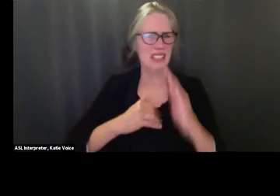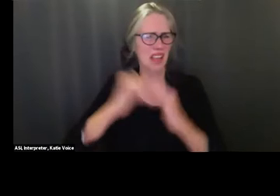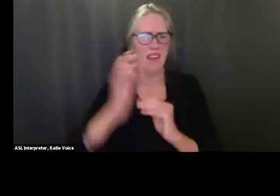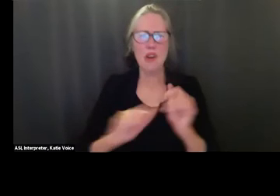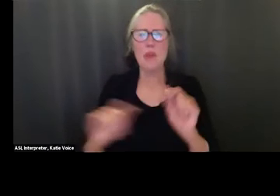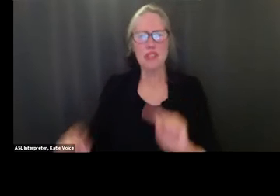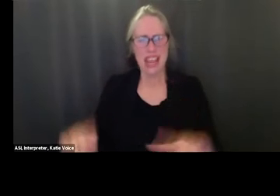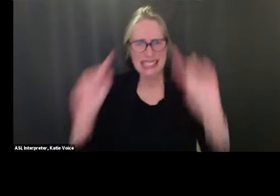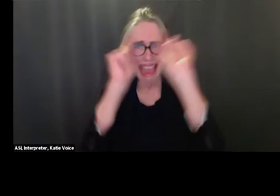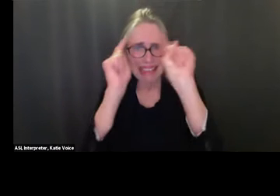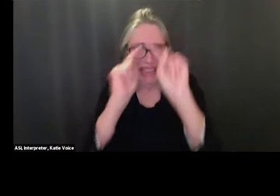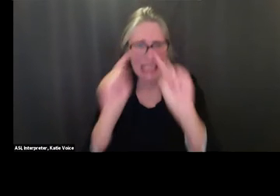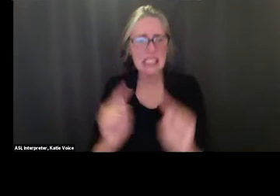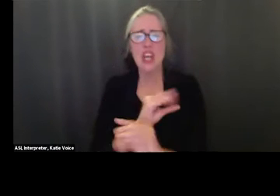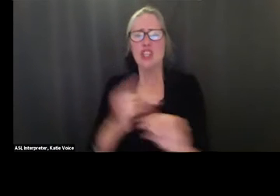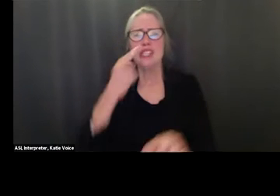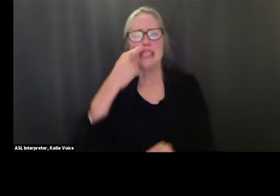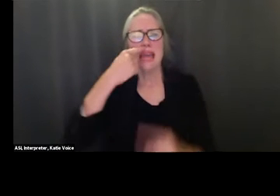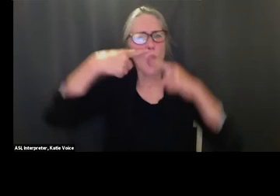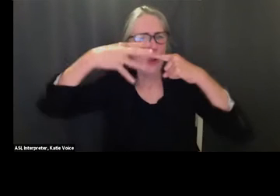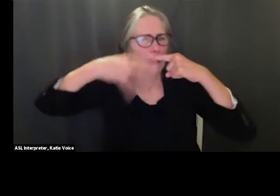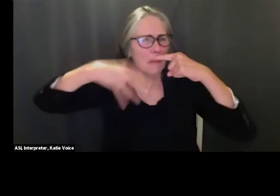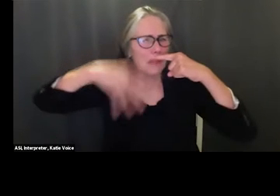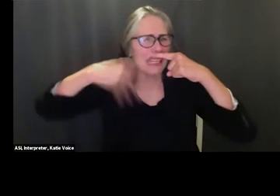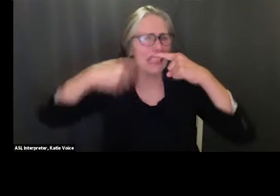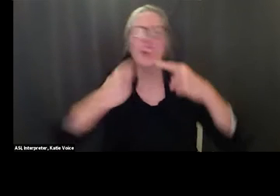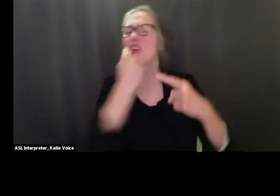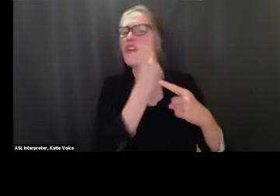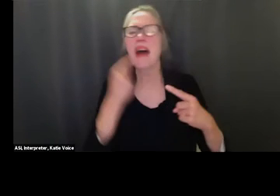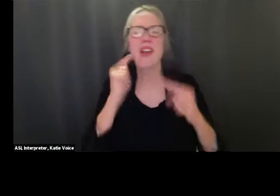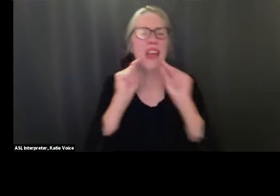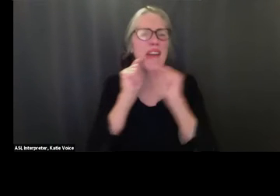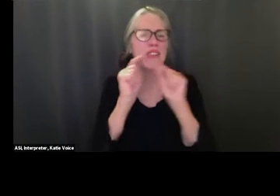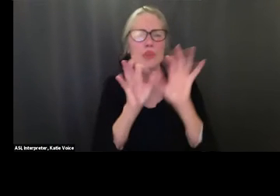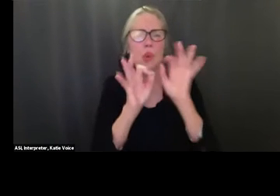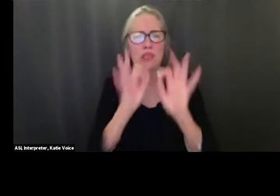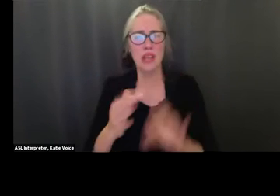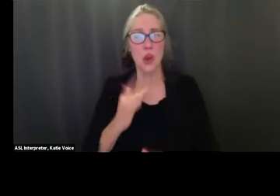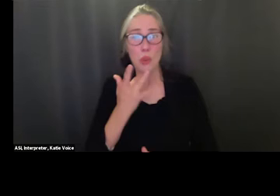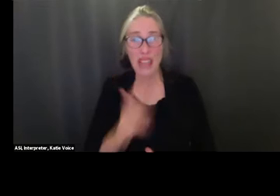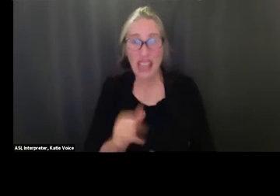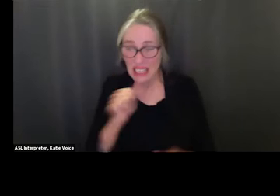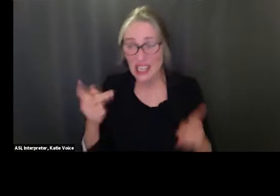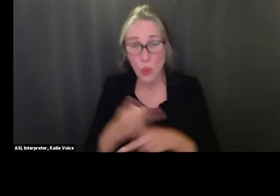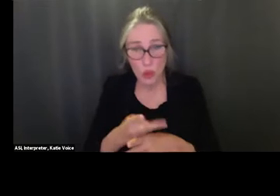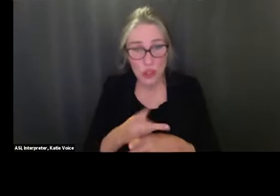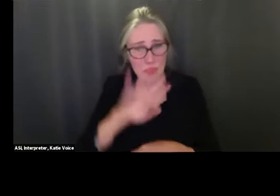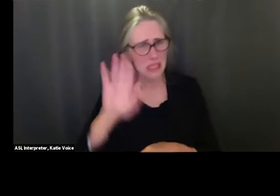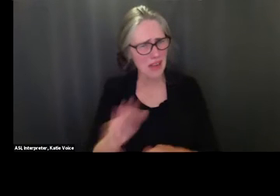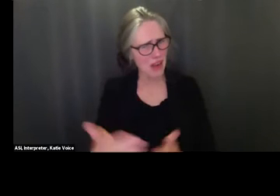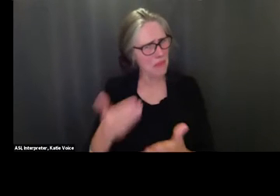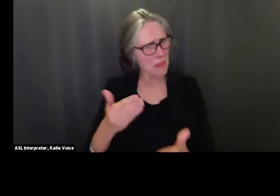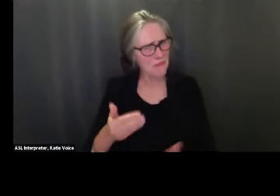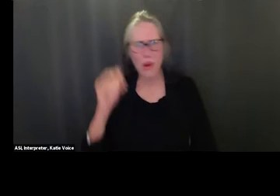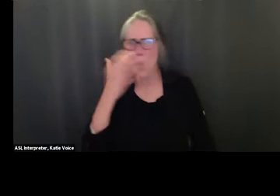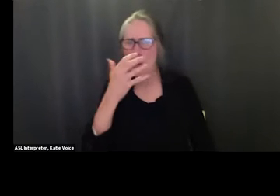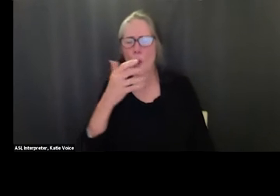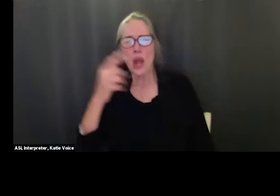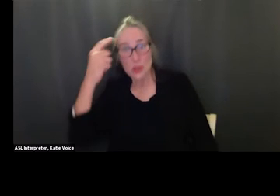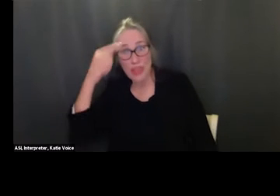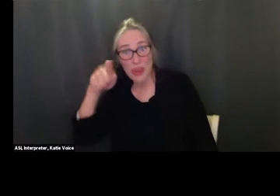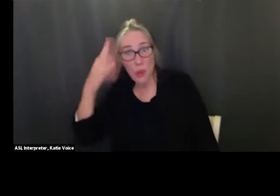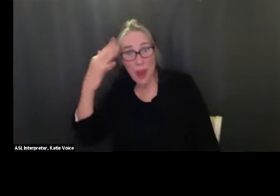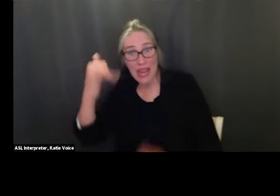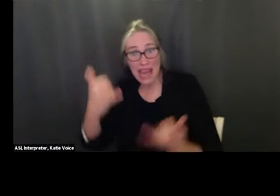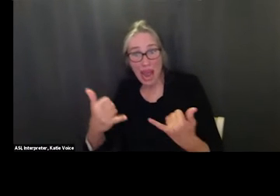sangramientos de nariz y nunca ha tenido estos problemas anteriormente. ¿Saben por qué los tienen ahora? Porque